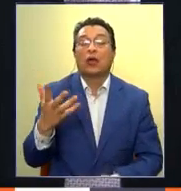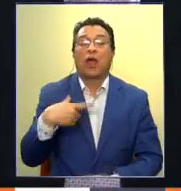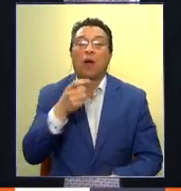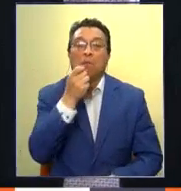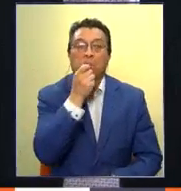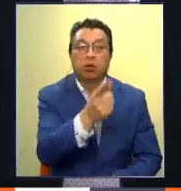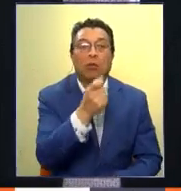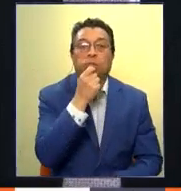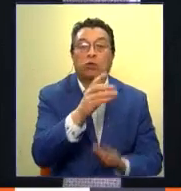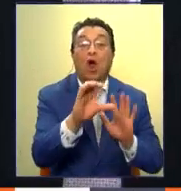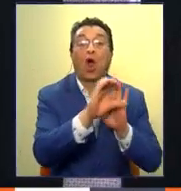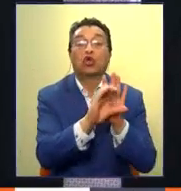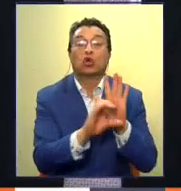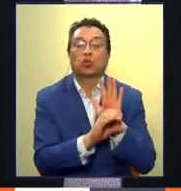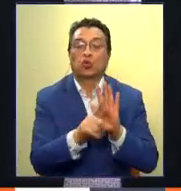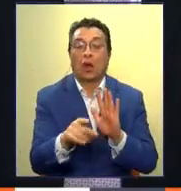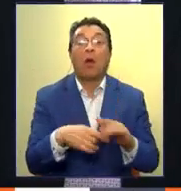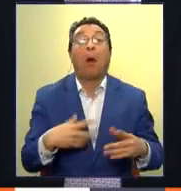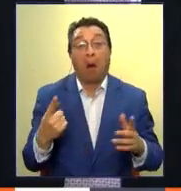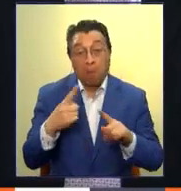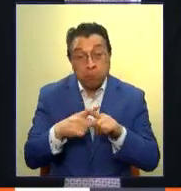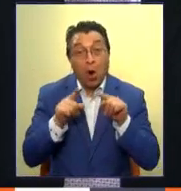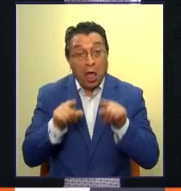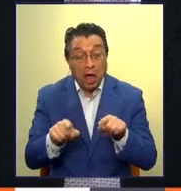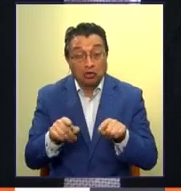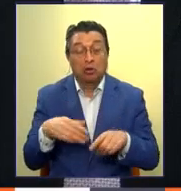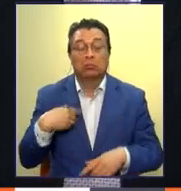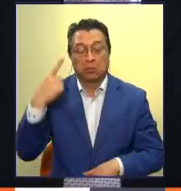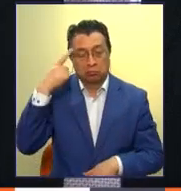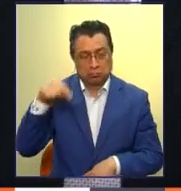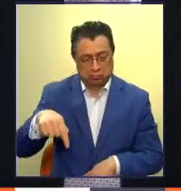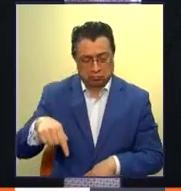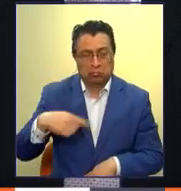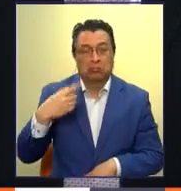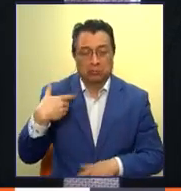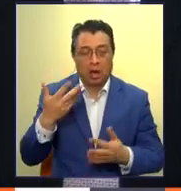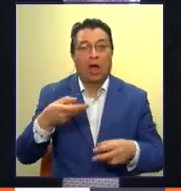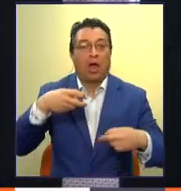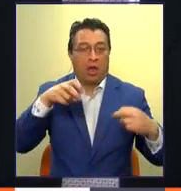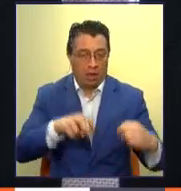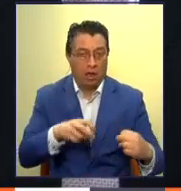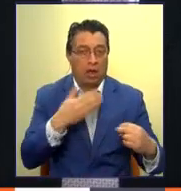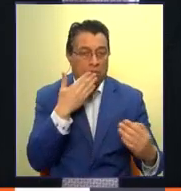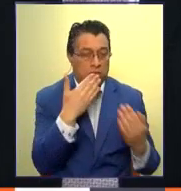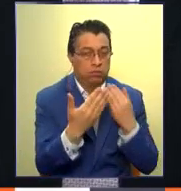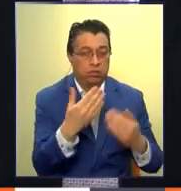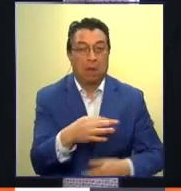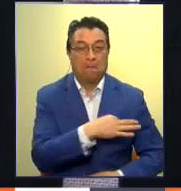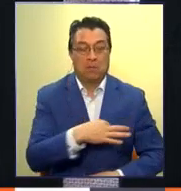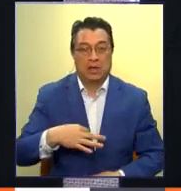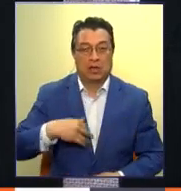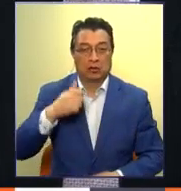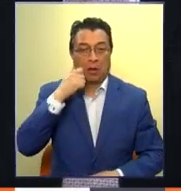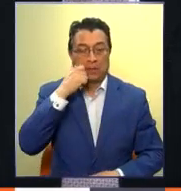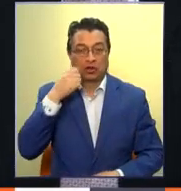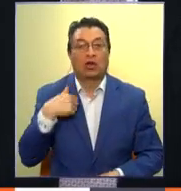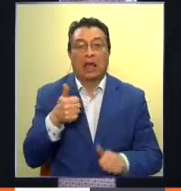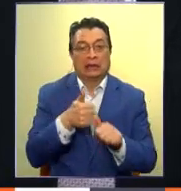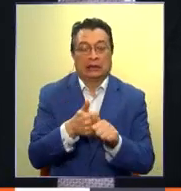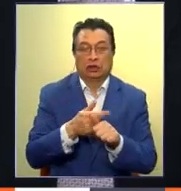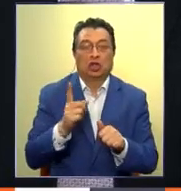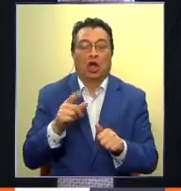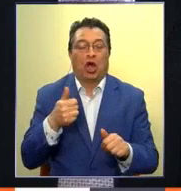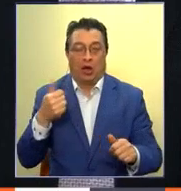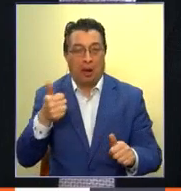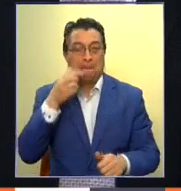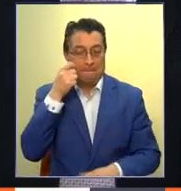acusaciones constitucionales. Y por eso que al final del día, ¿no es cierto?, tuvo que sentarse a conversar el ministro en persona, ¿no?, a través de sus asesores,